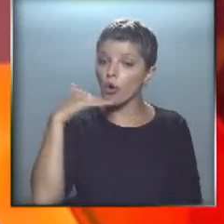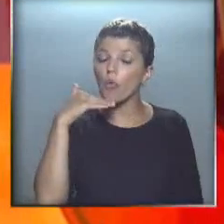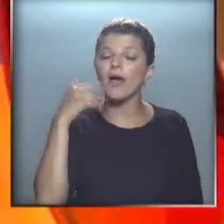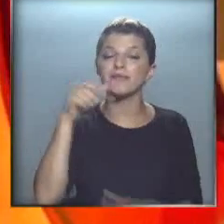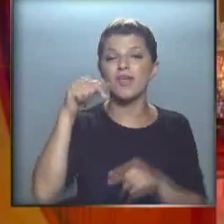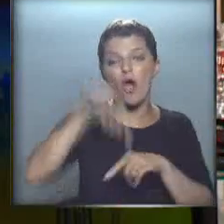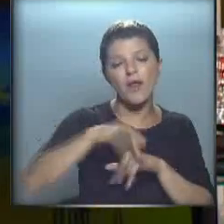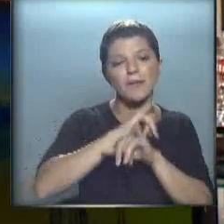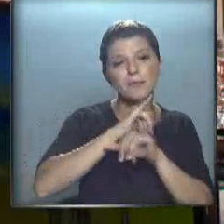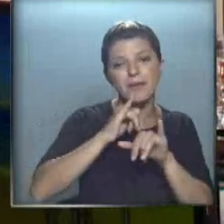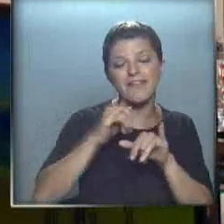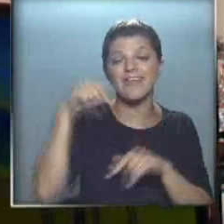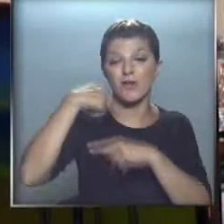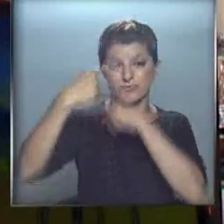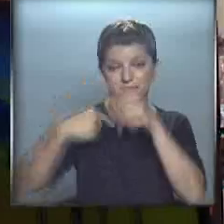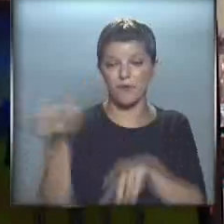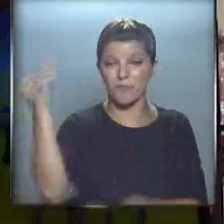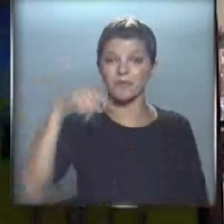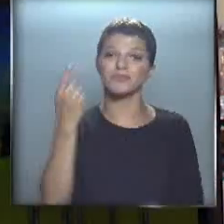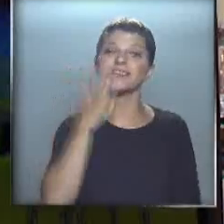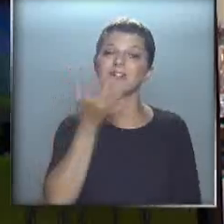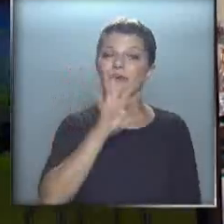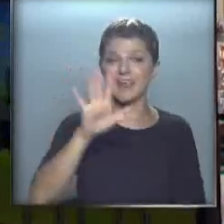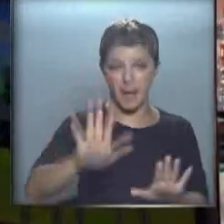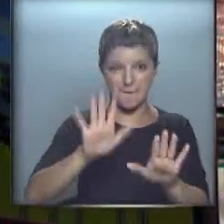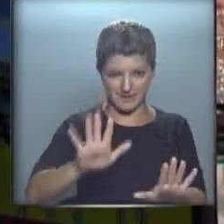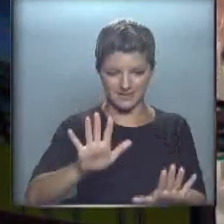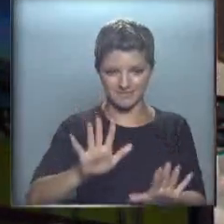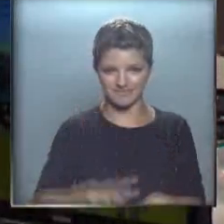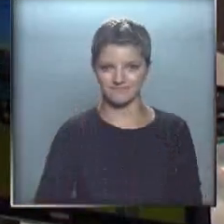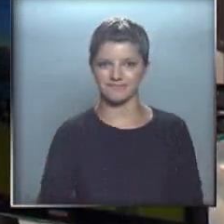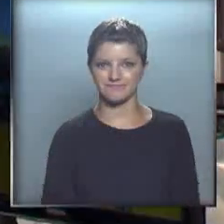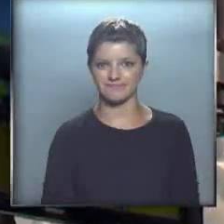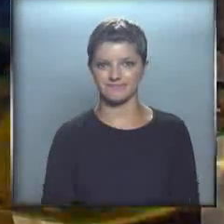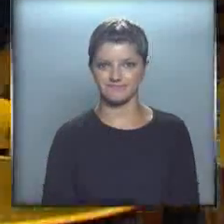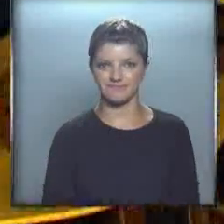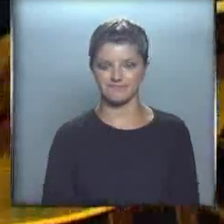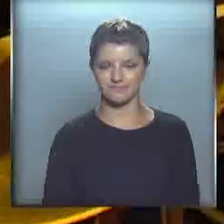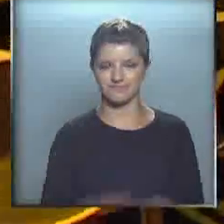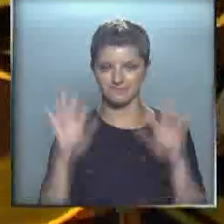Dale, en el próximo bloque seguimos aquí en Una Tarde Cualquiera. Nos vemos en un ratito. No se vayan. Ah.